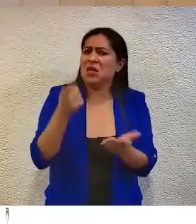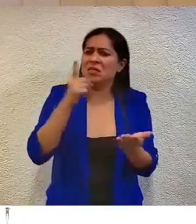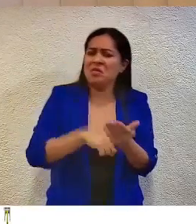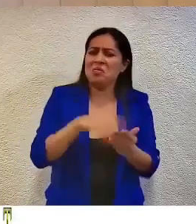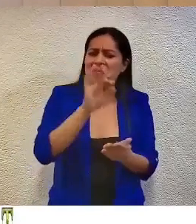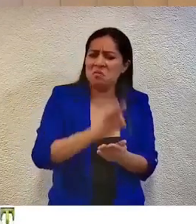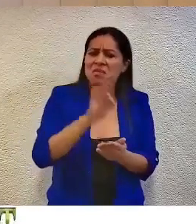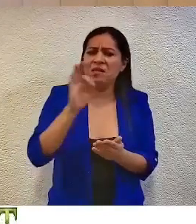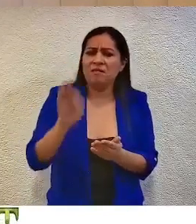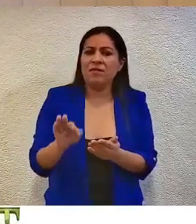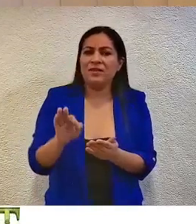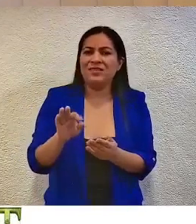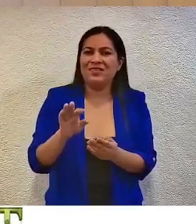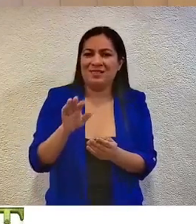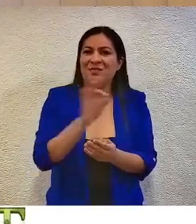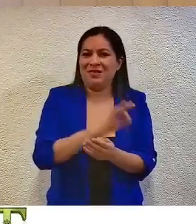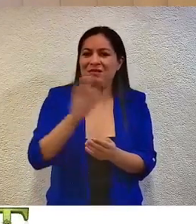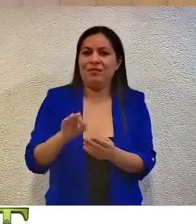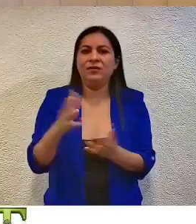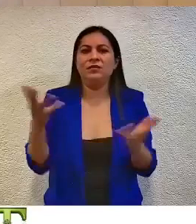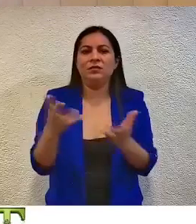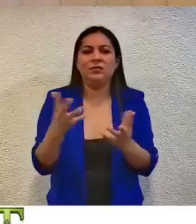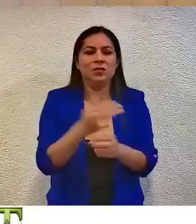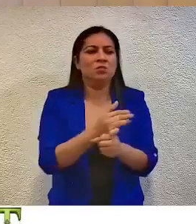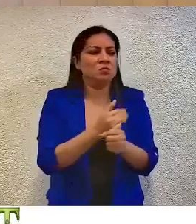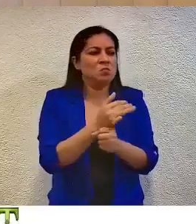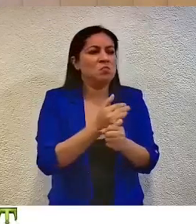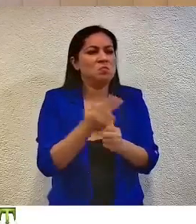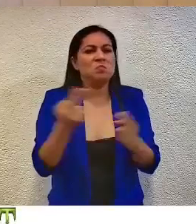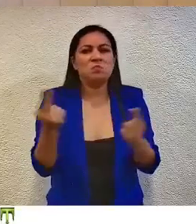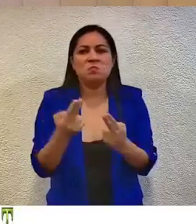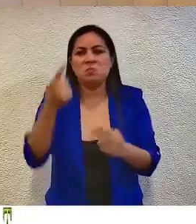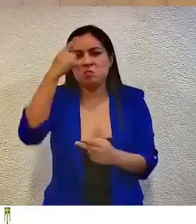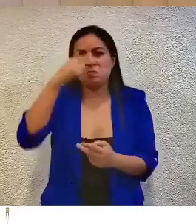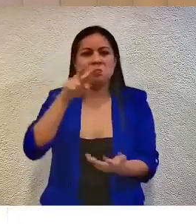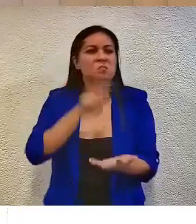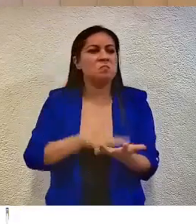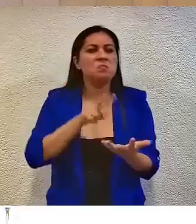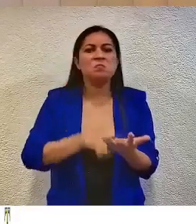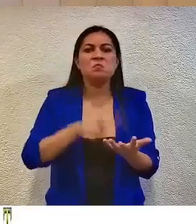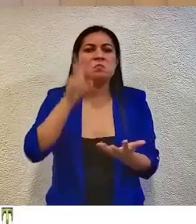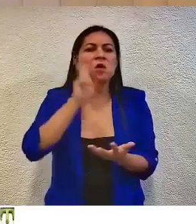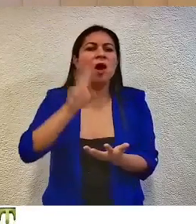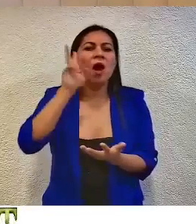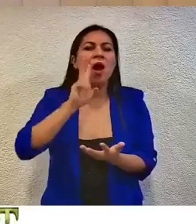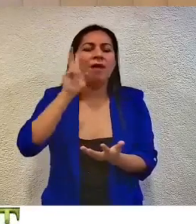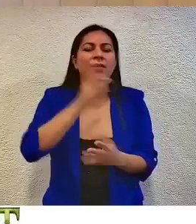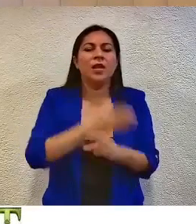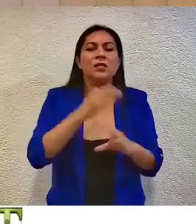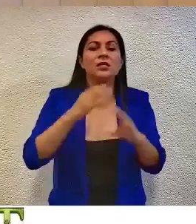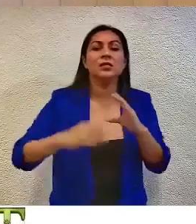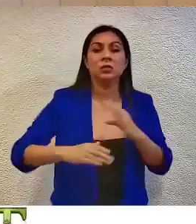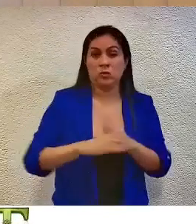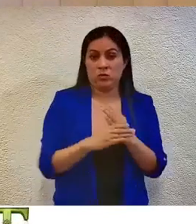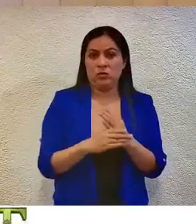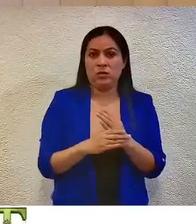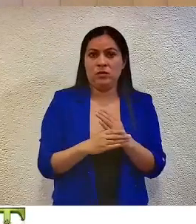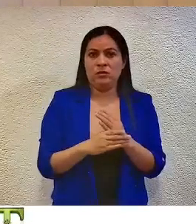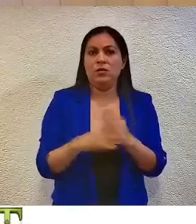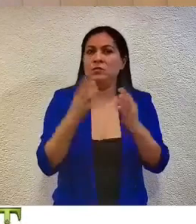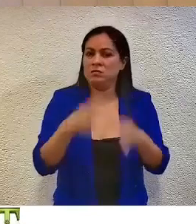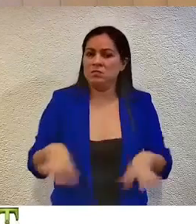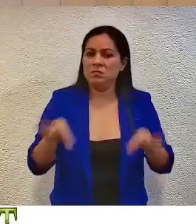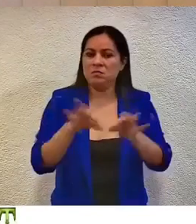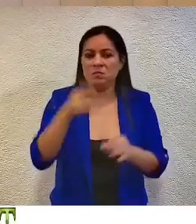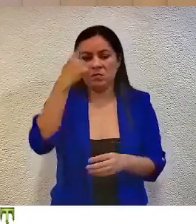virtud de que en dicho lapso se realizaron diligencias y requerimientos para verificar la existencia de los hechos denunciados, siendo indispensables